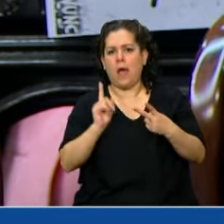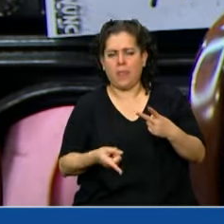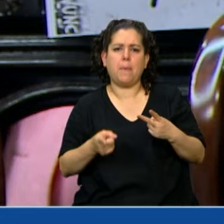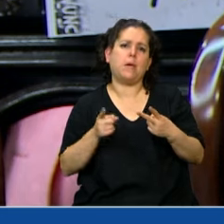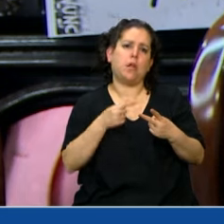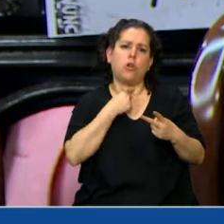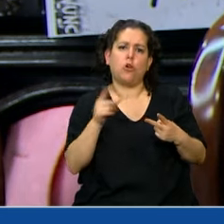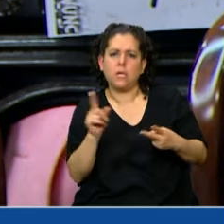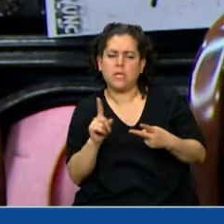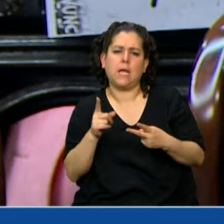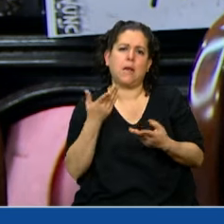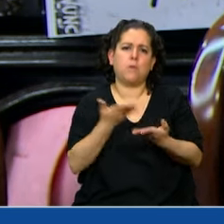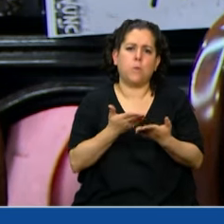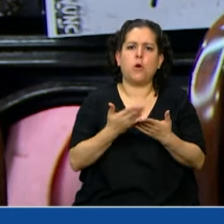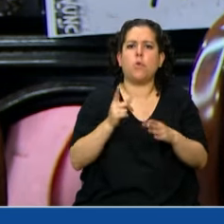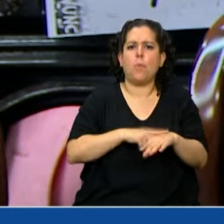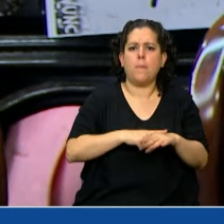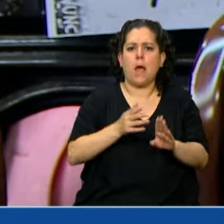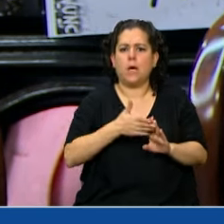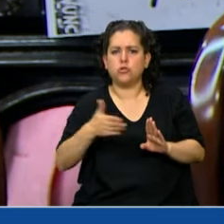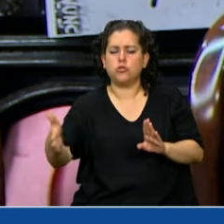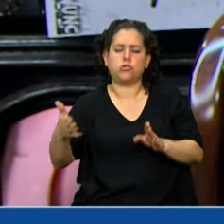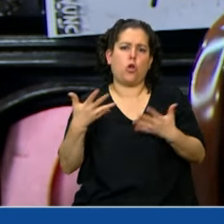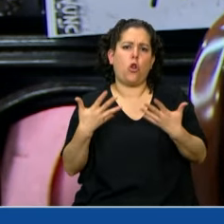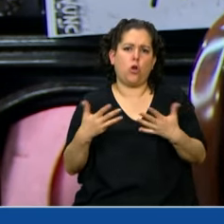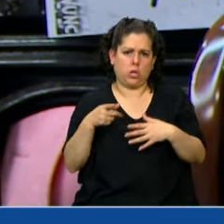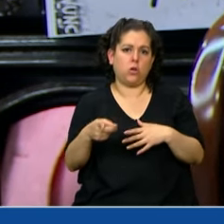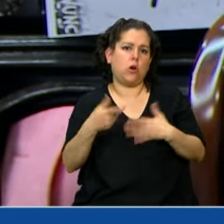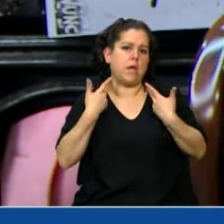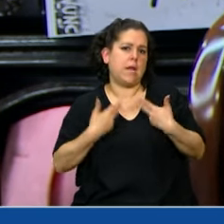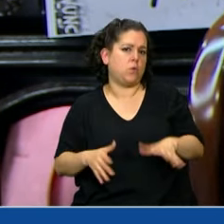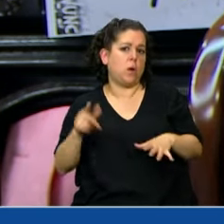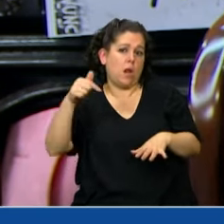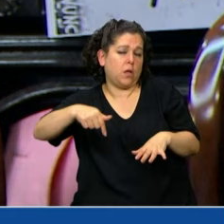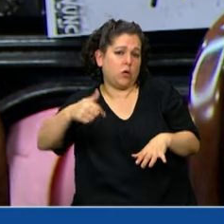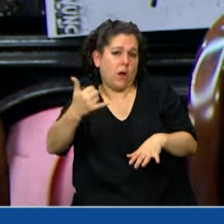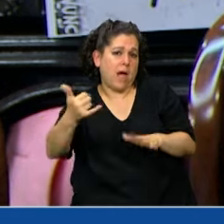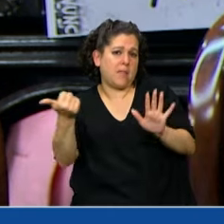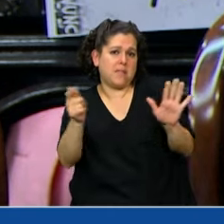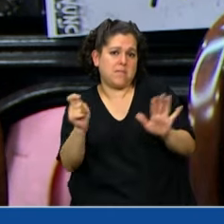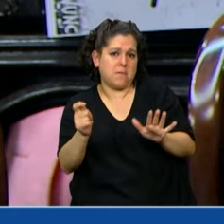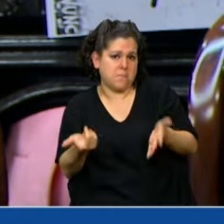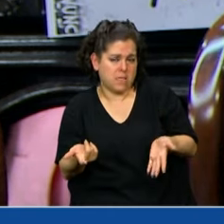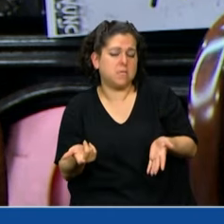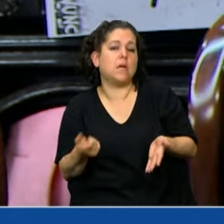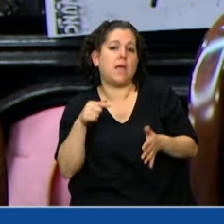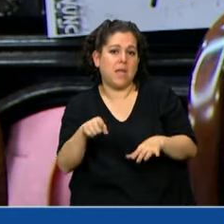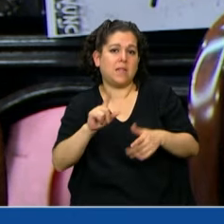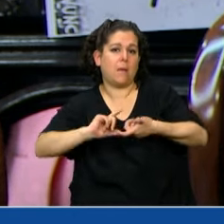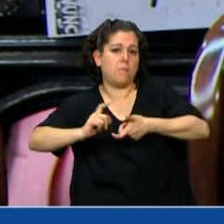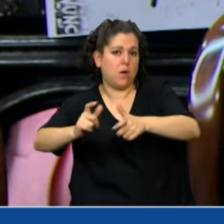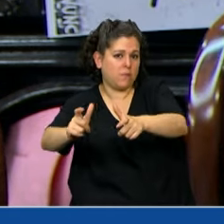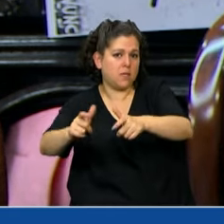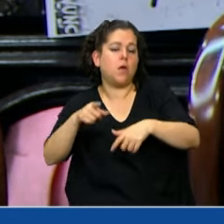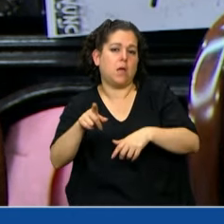plantear un plazo lógico y y natural como hoy se da en relación a los se meses estas modificaciones también